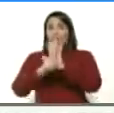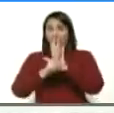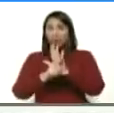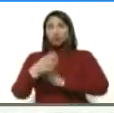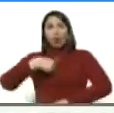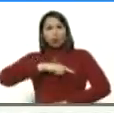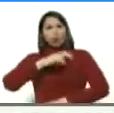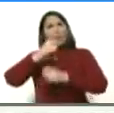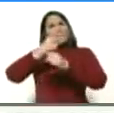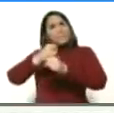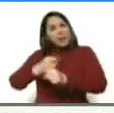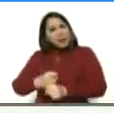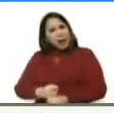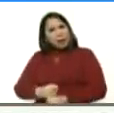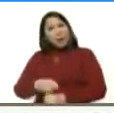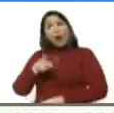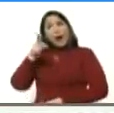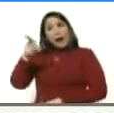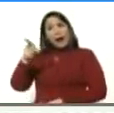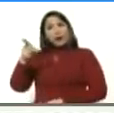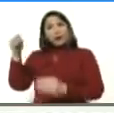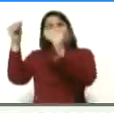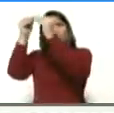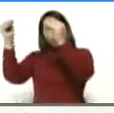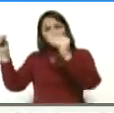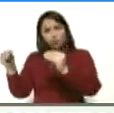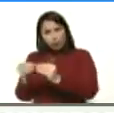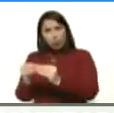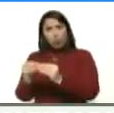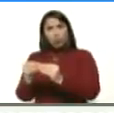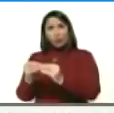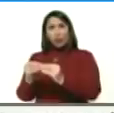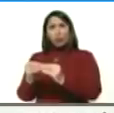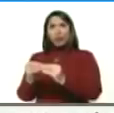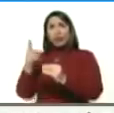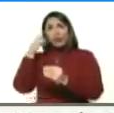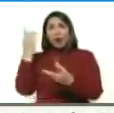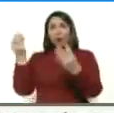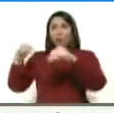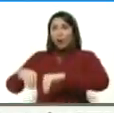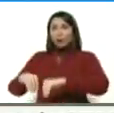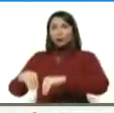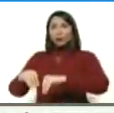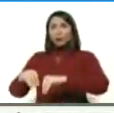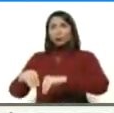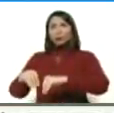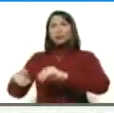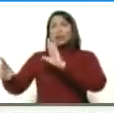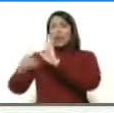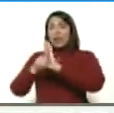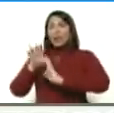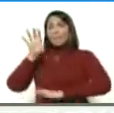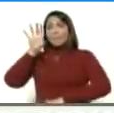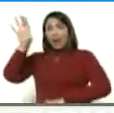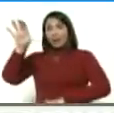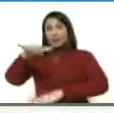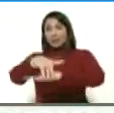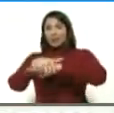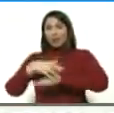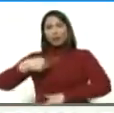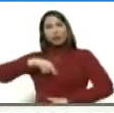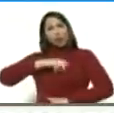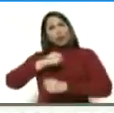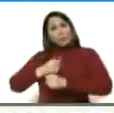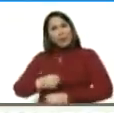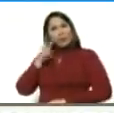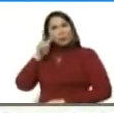esperamos que sean cónsonos con la tradición jurisprudencial histórica de este país. Nosotros esperamos que